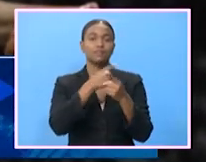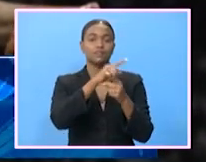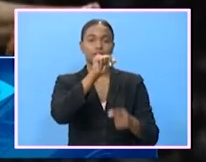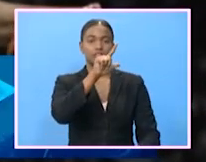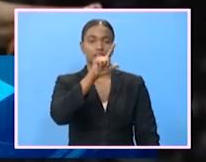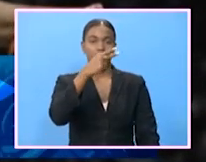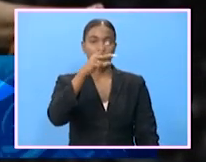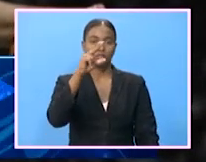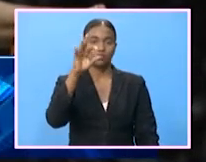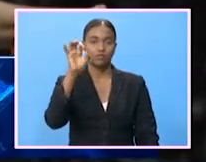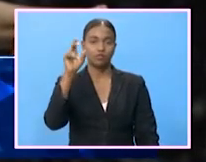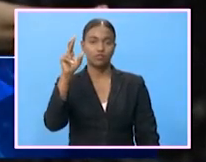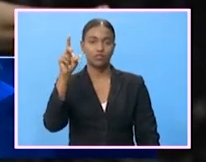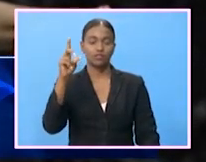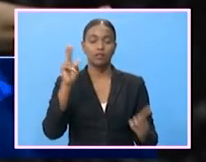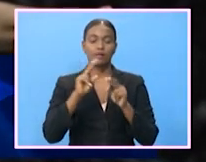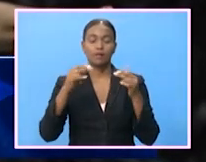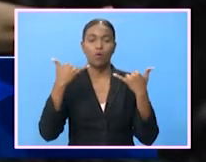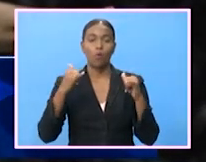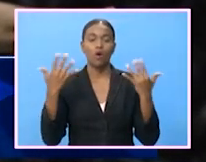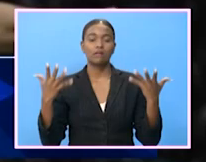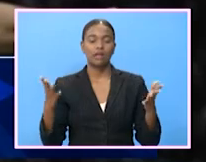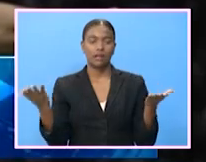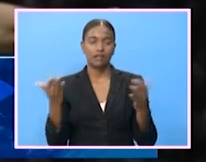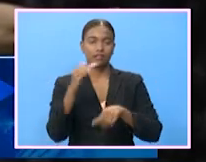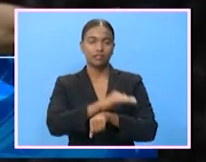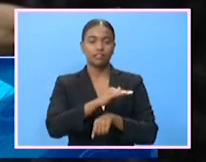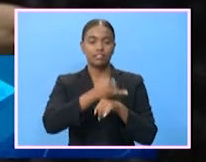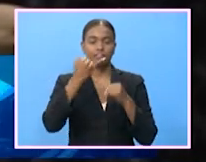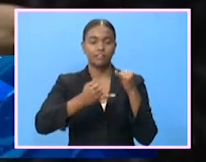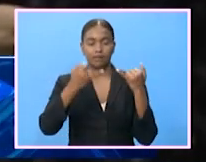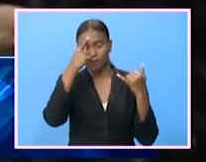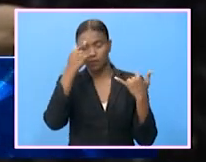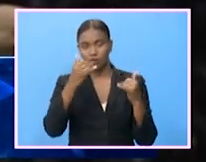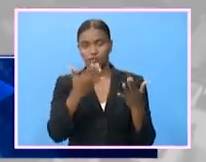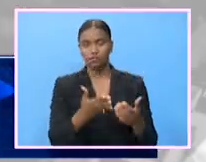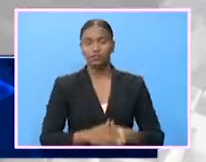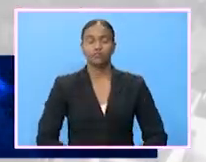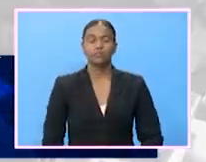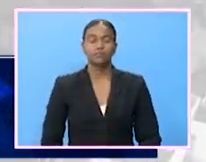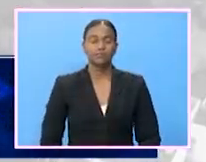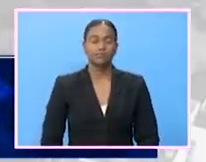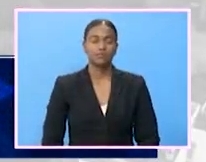Horford disponible para el partido de esta noche en finales de conferencia.